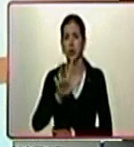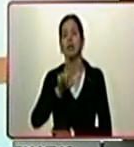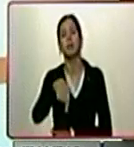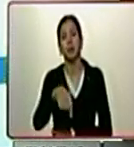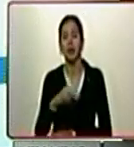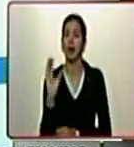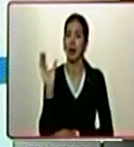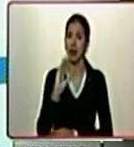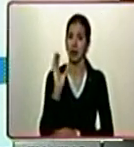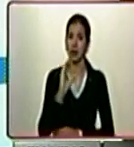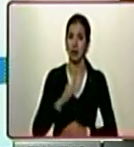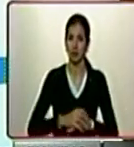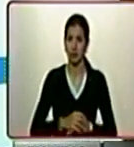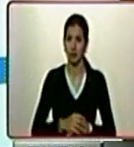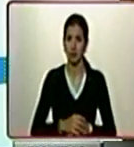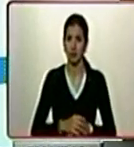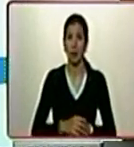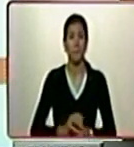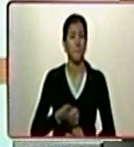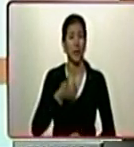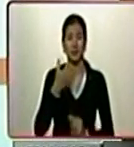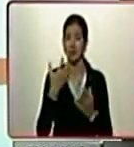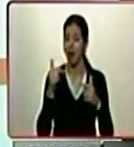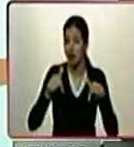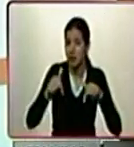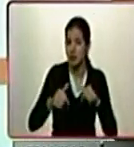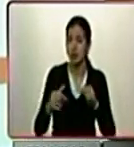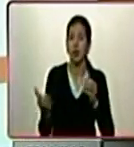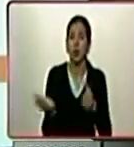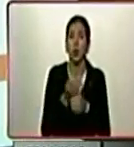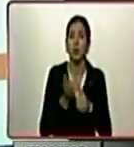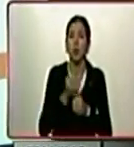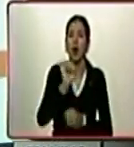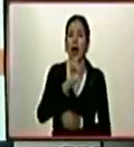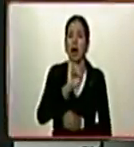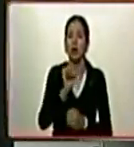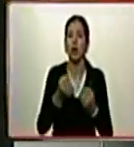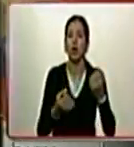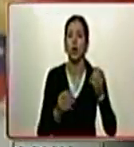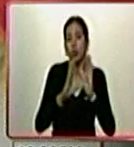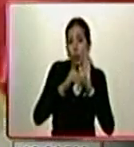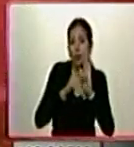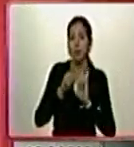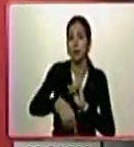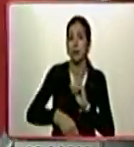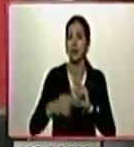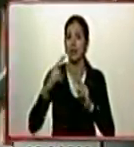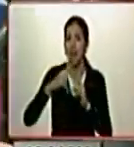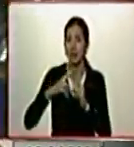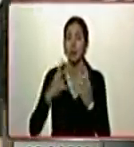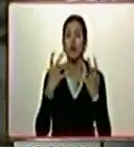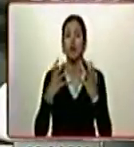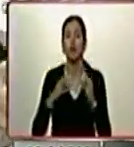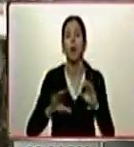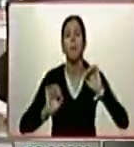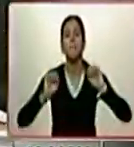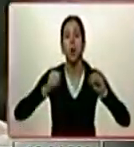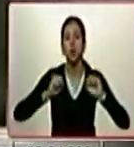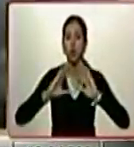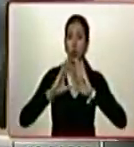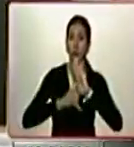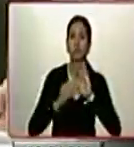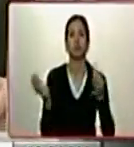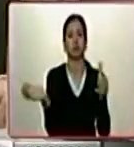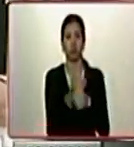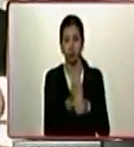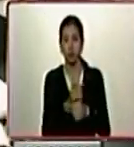Caracas es la mayor ciudad donde hemos recuperado vehículos, mientras que el estado Táchira las motocicletas. Nuestros cuerpos de